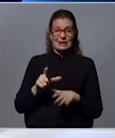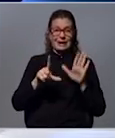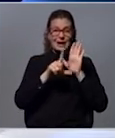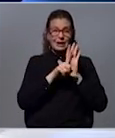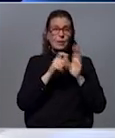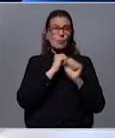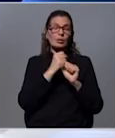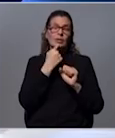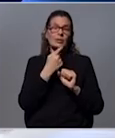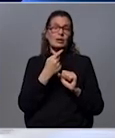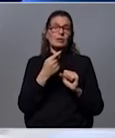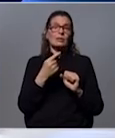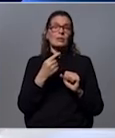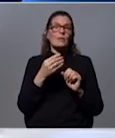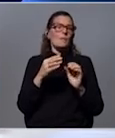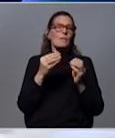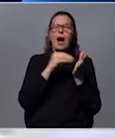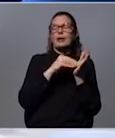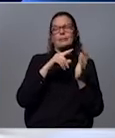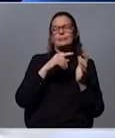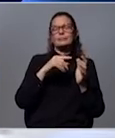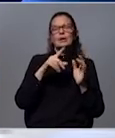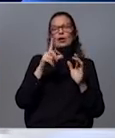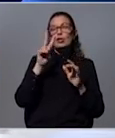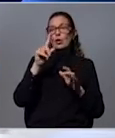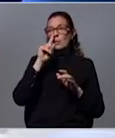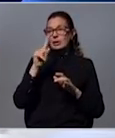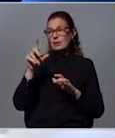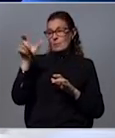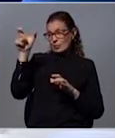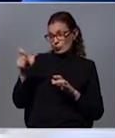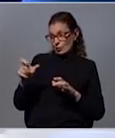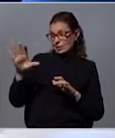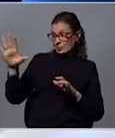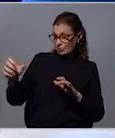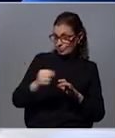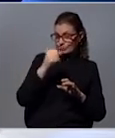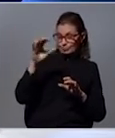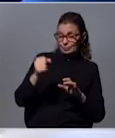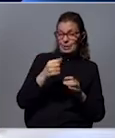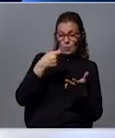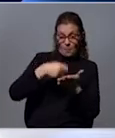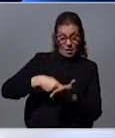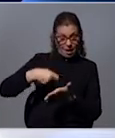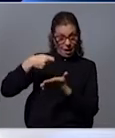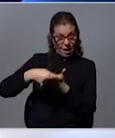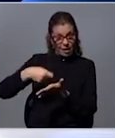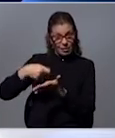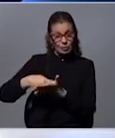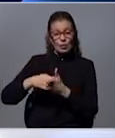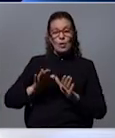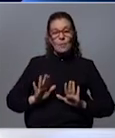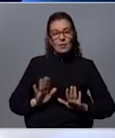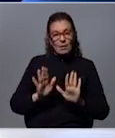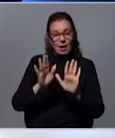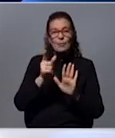después establecer que sean más efectivos dos mil efectivos que les estamos pagando nos así todos los contribuyentes los preparamos